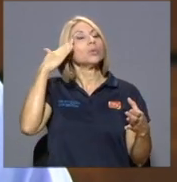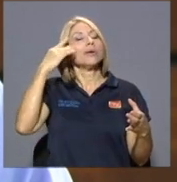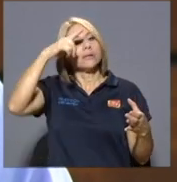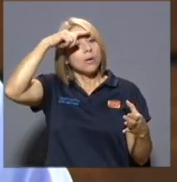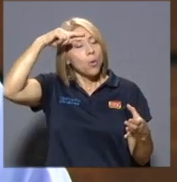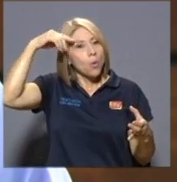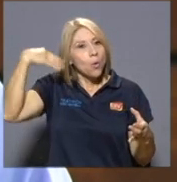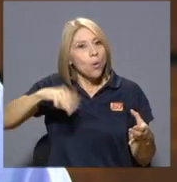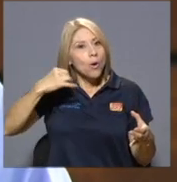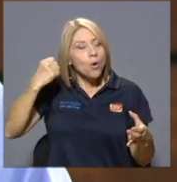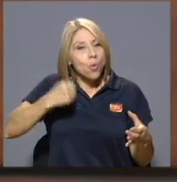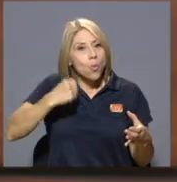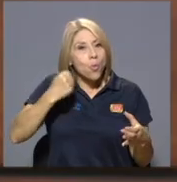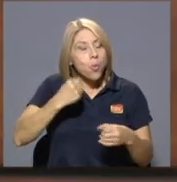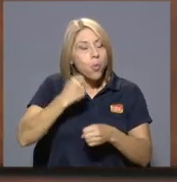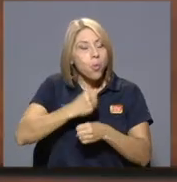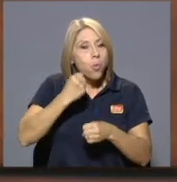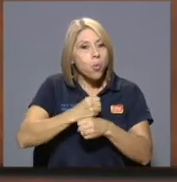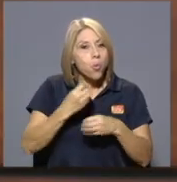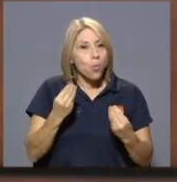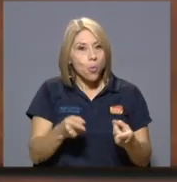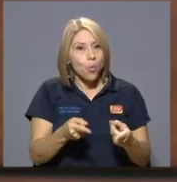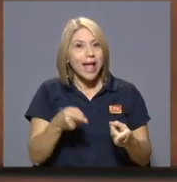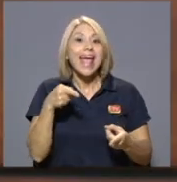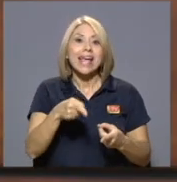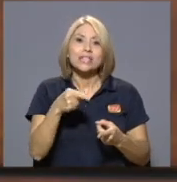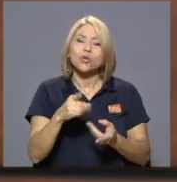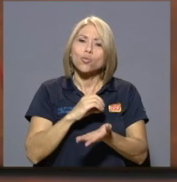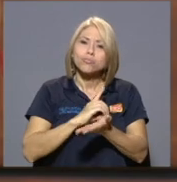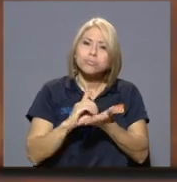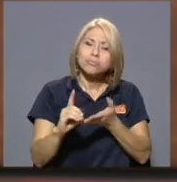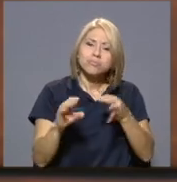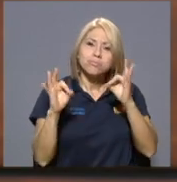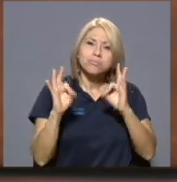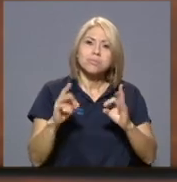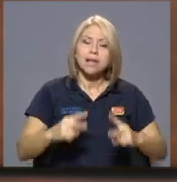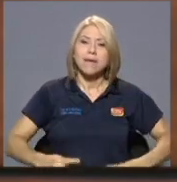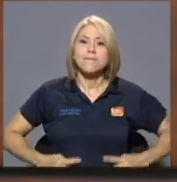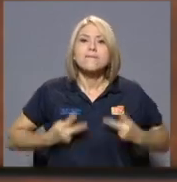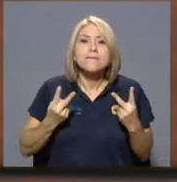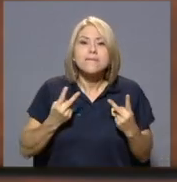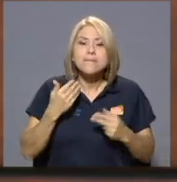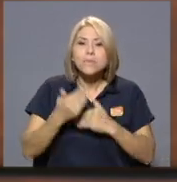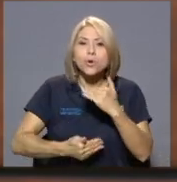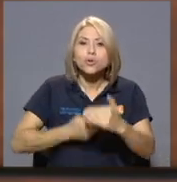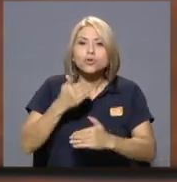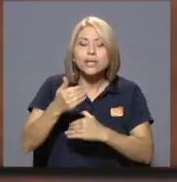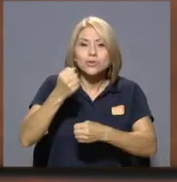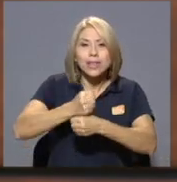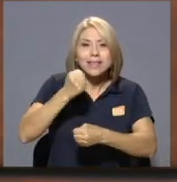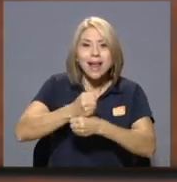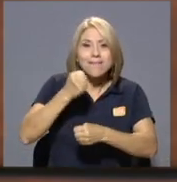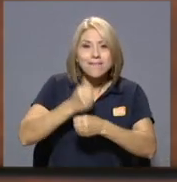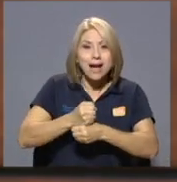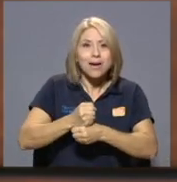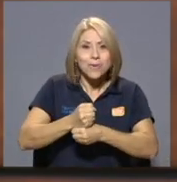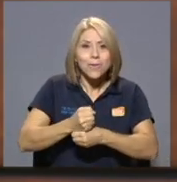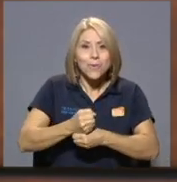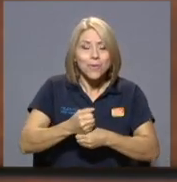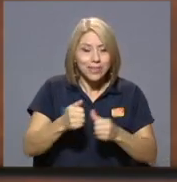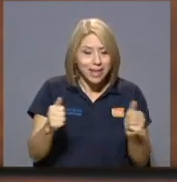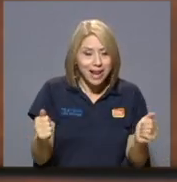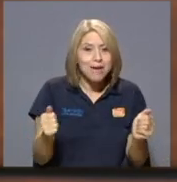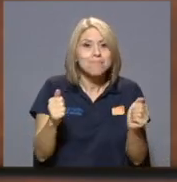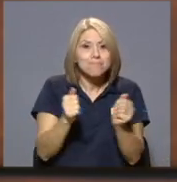costo viene a dignificar la vida y viene a dignificar el proceso de trabajo de la compañera con la cual yo estoy haciendo,